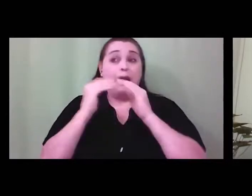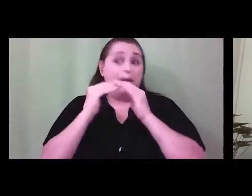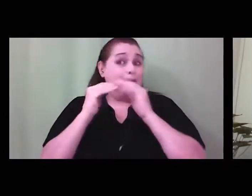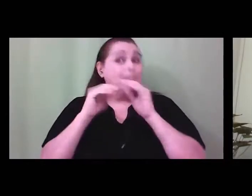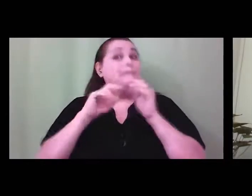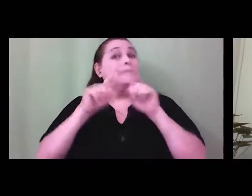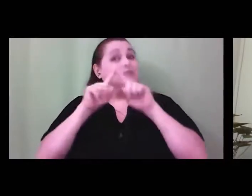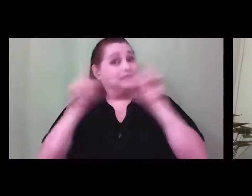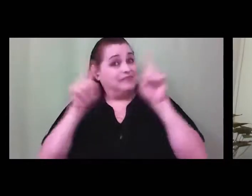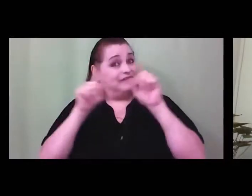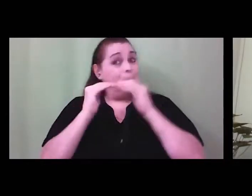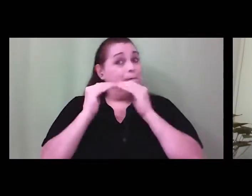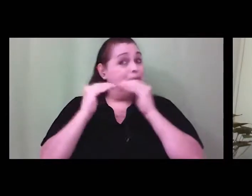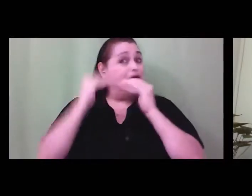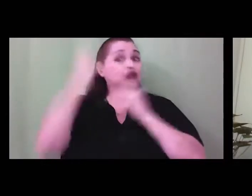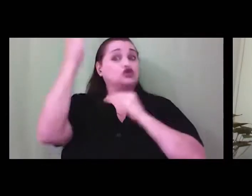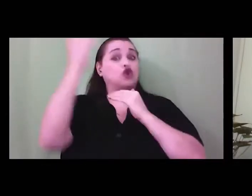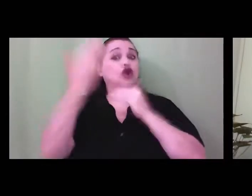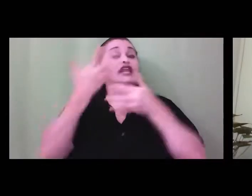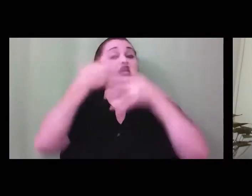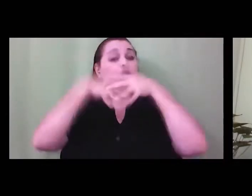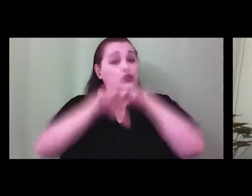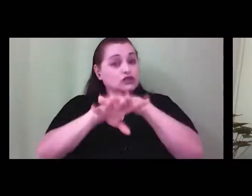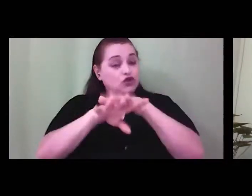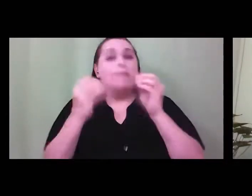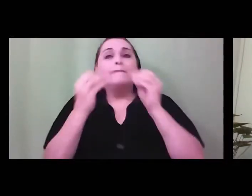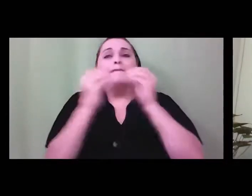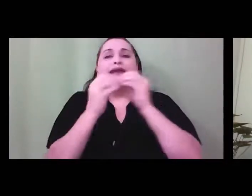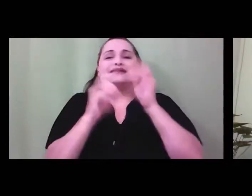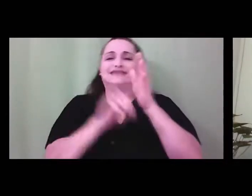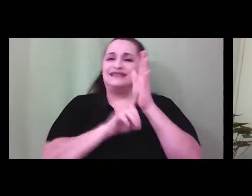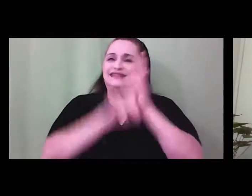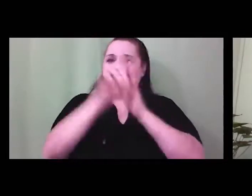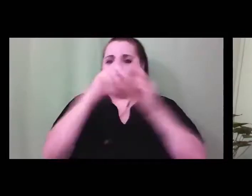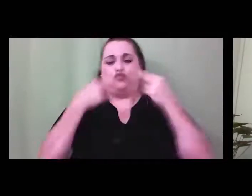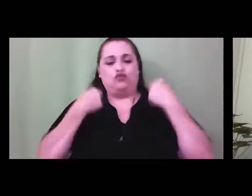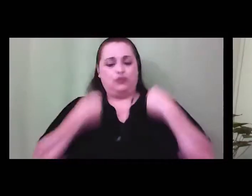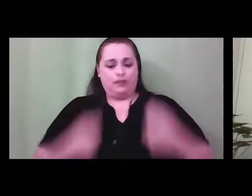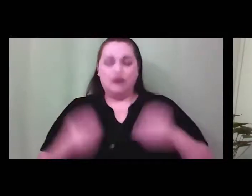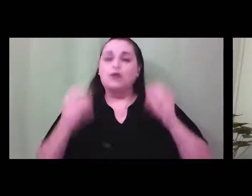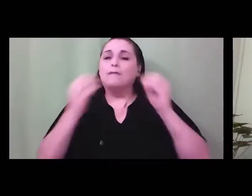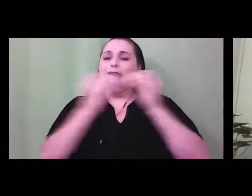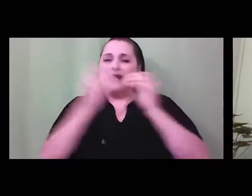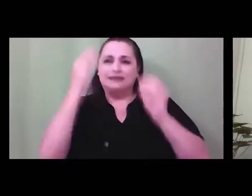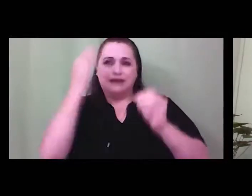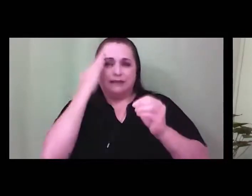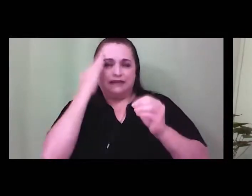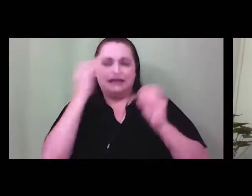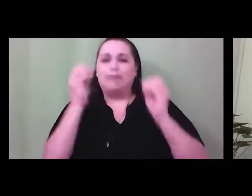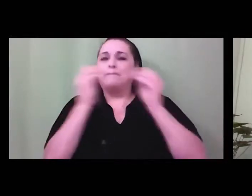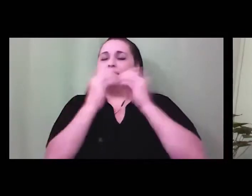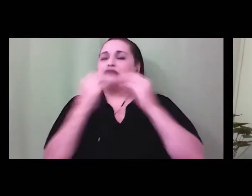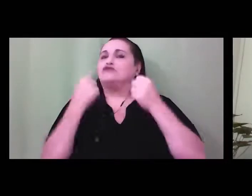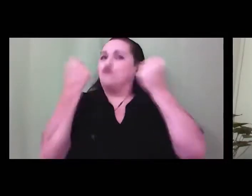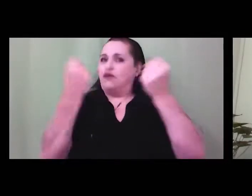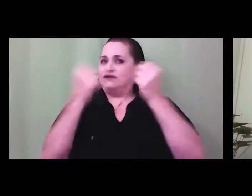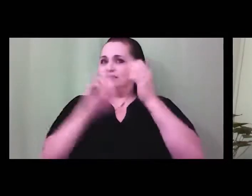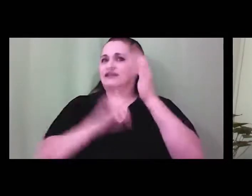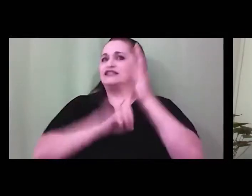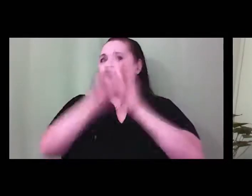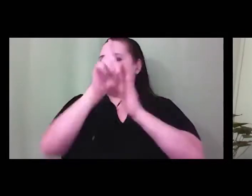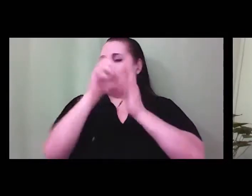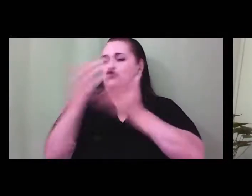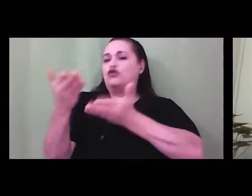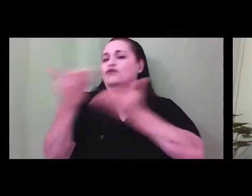inclusión, más desarrollo humano, más capacidad y mayor fuerza de desarrollo genera